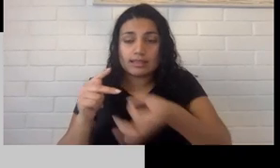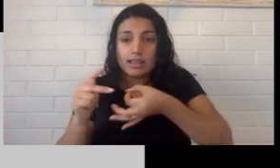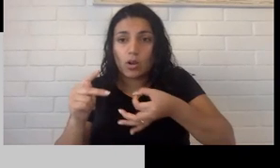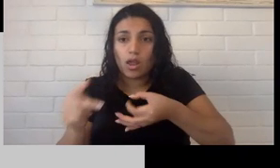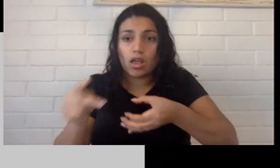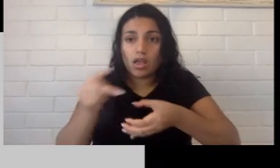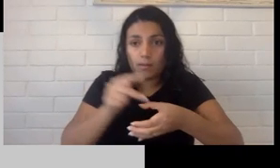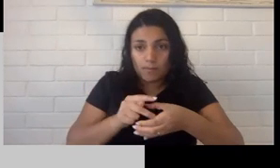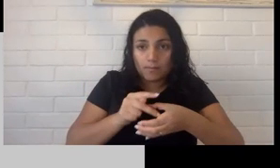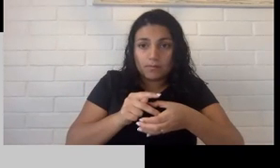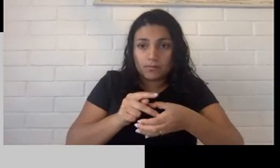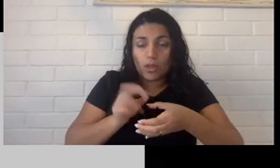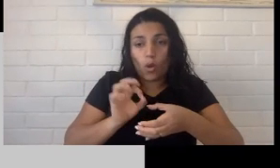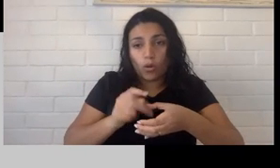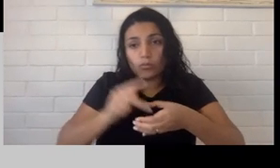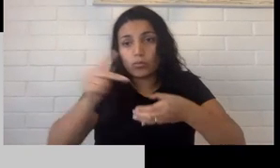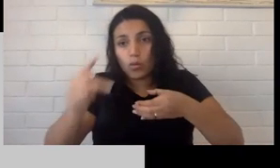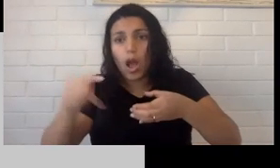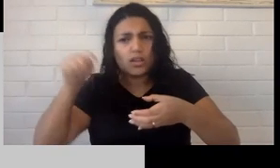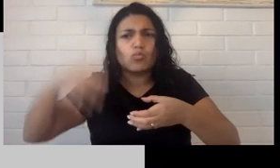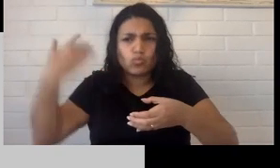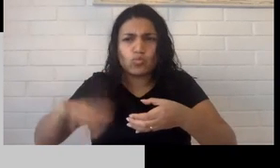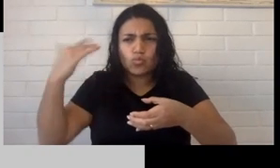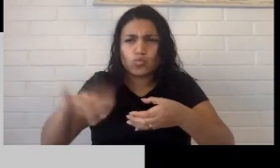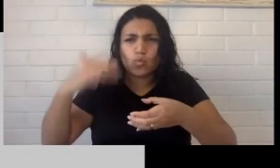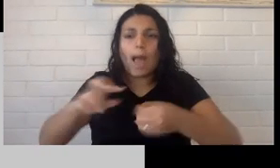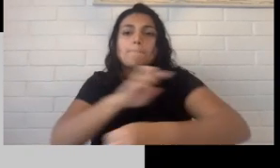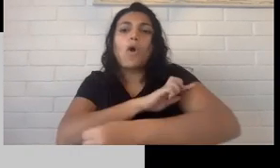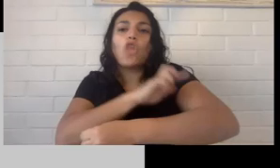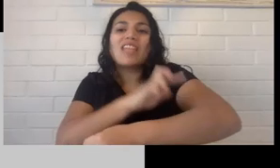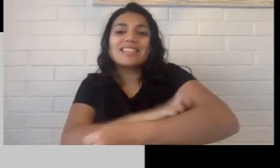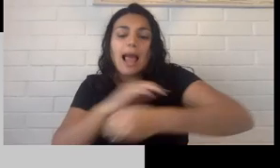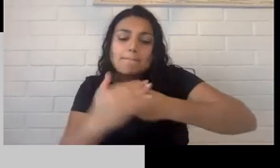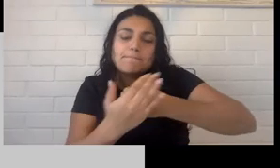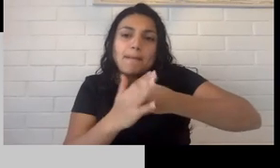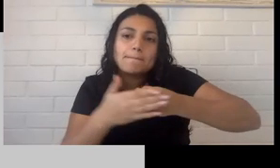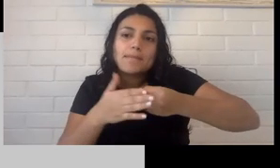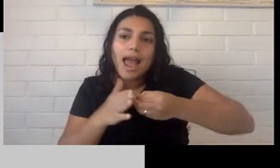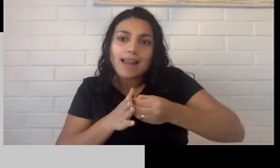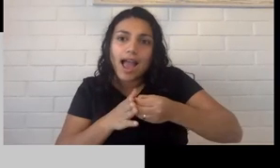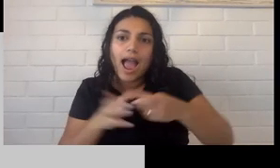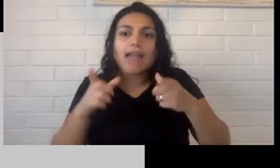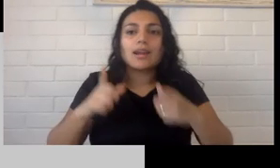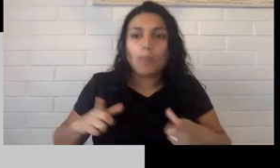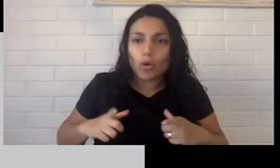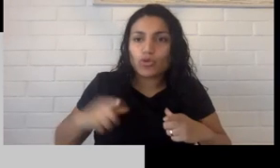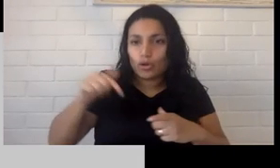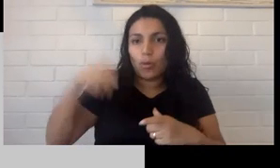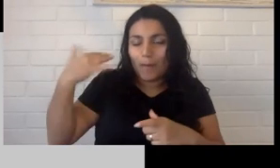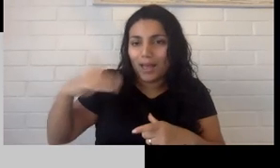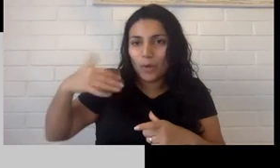intracelular y extracelular va a ser un factor más determinante para el potencial de membrana en reposo que la que tiene